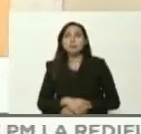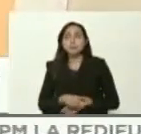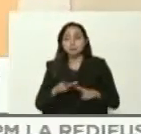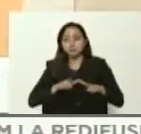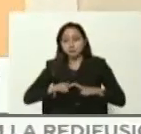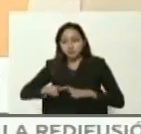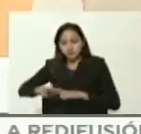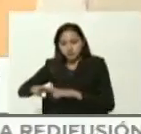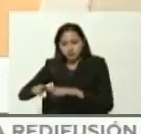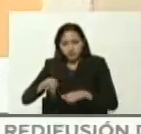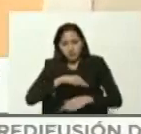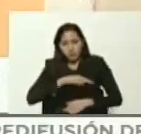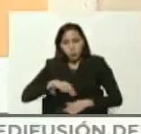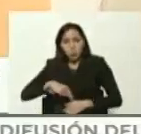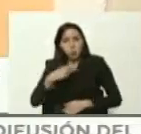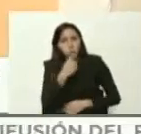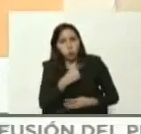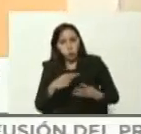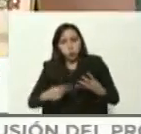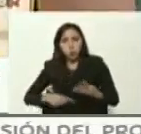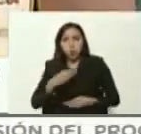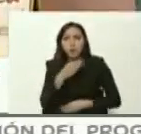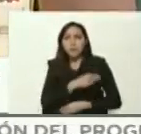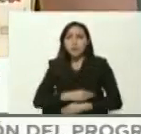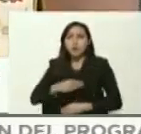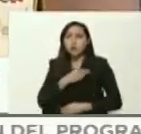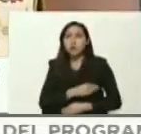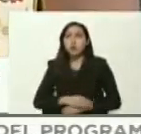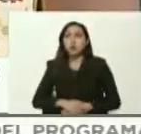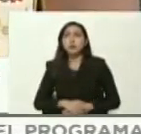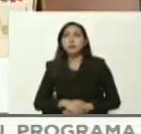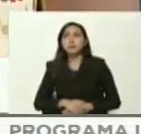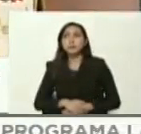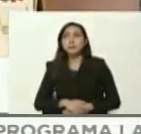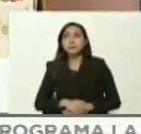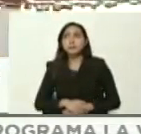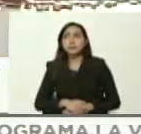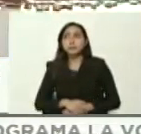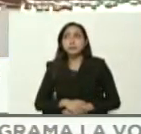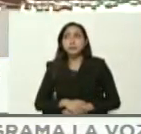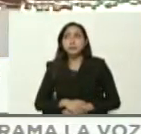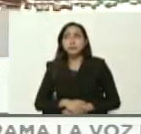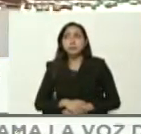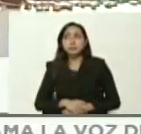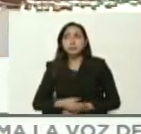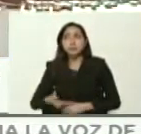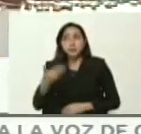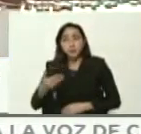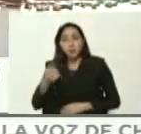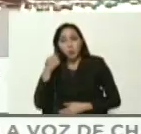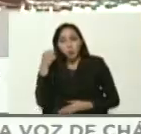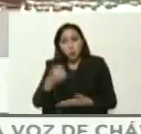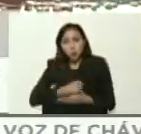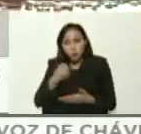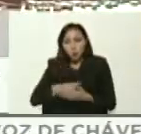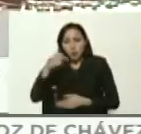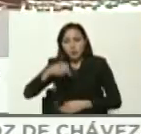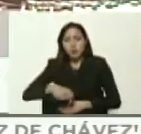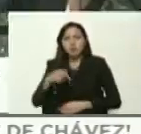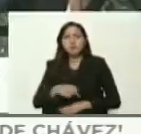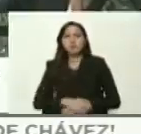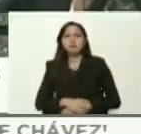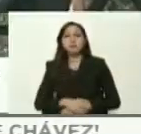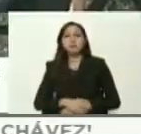donde nuestra base de Misiones Manolita Sáez, bueno, hoy se es como punta de lanza de esta gran misión.